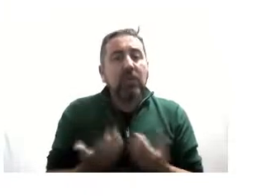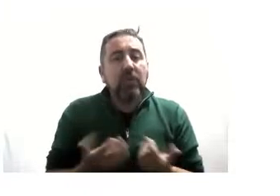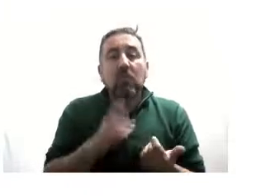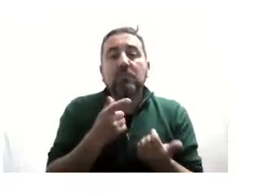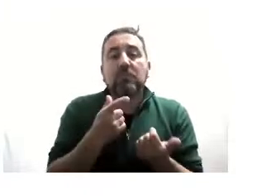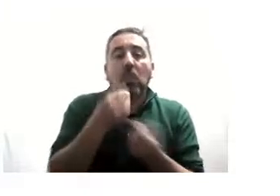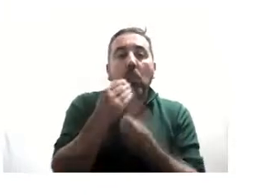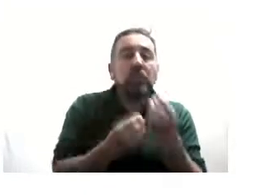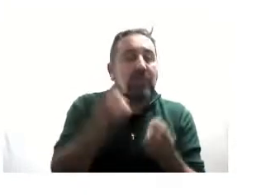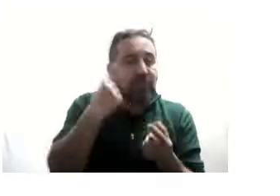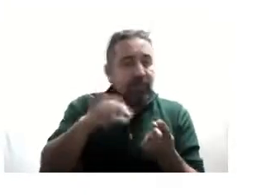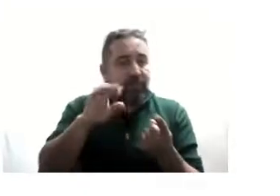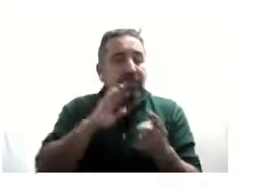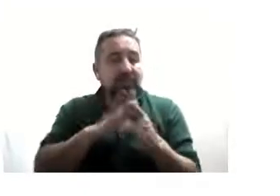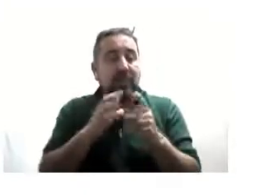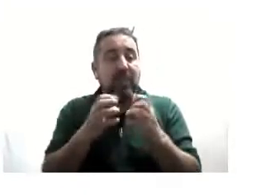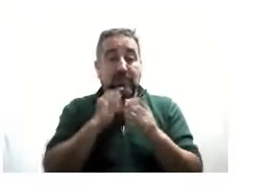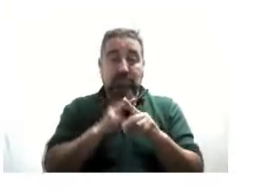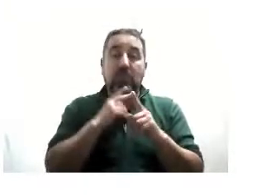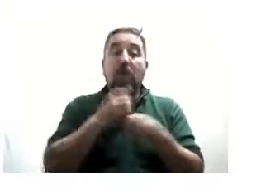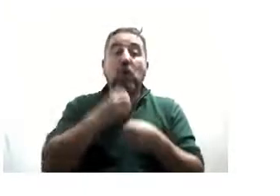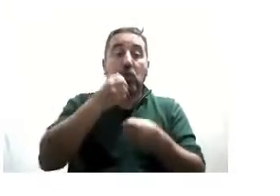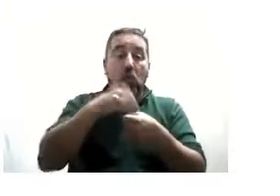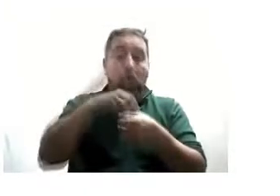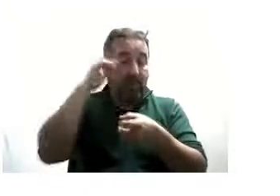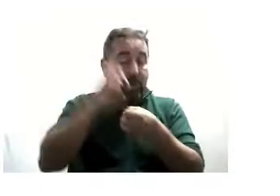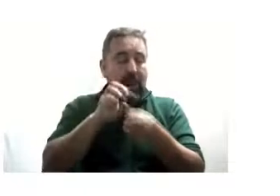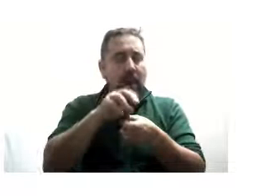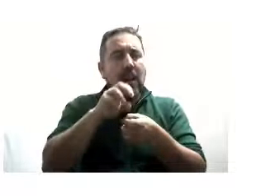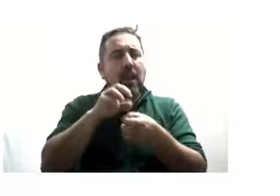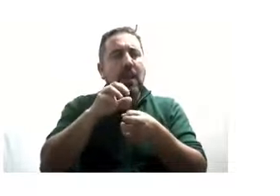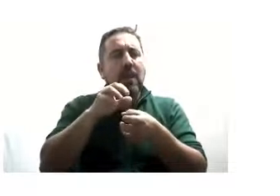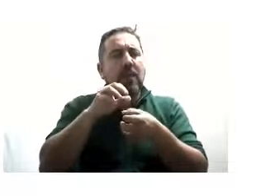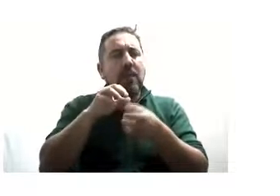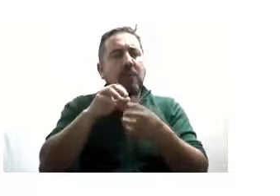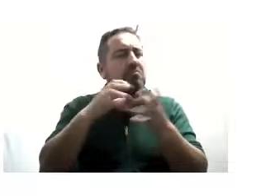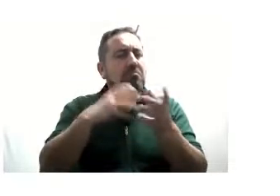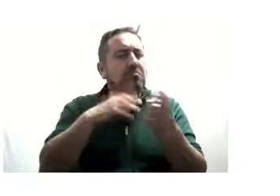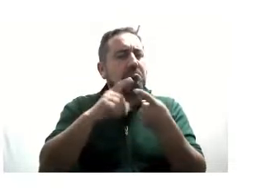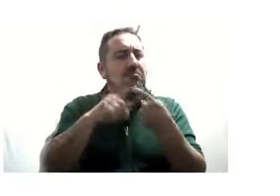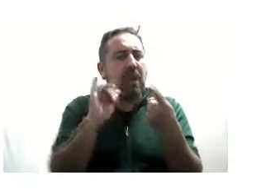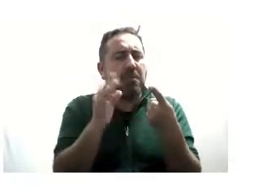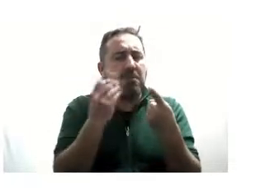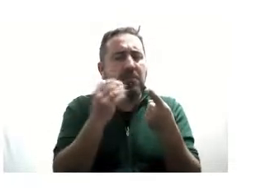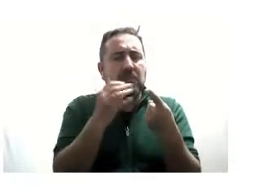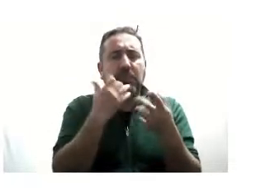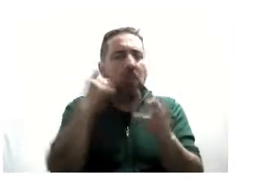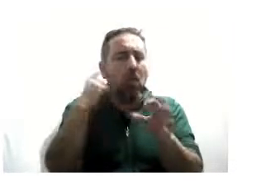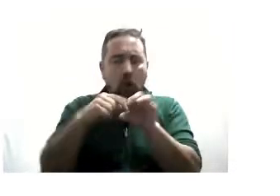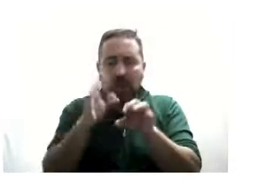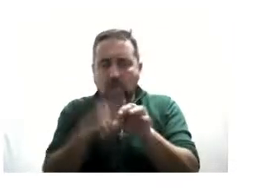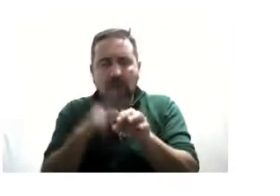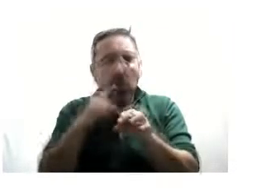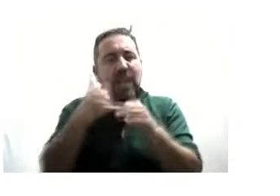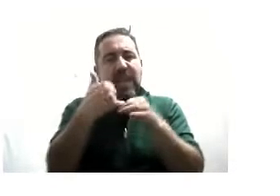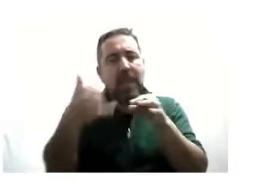útiles los implantes de tronco cerebral? Pues hay unas indicaciones absolutas que se entienden muy bien, ¿no? O sea, cuando no tenemos cóclea, cuando no tenemos nervio coclear